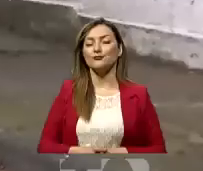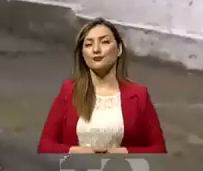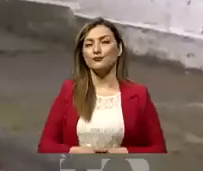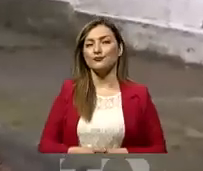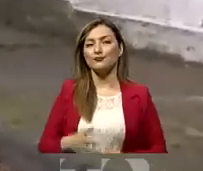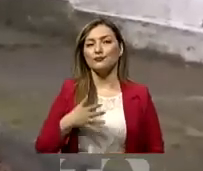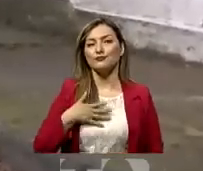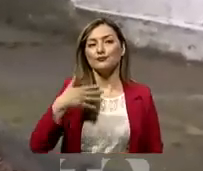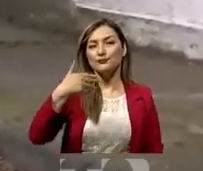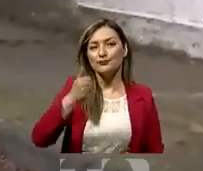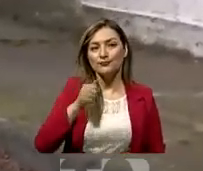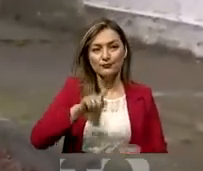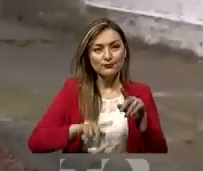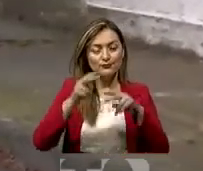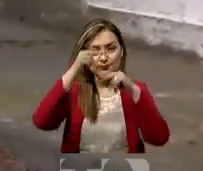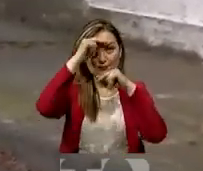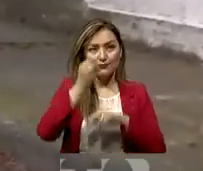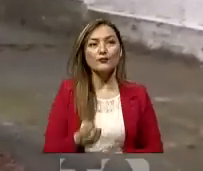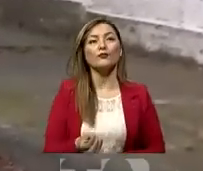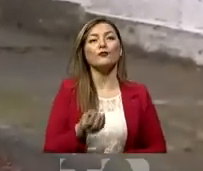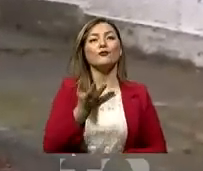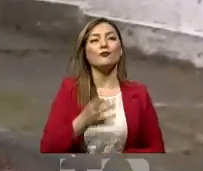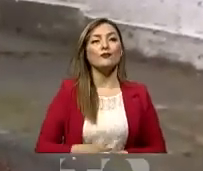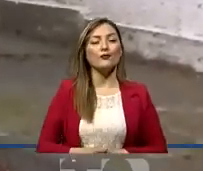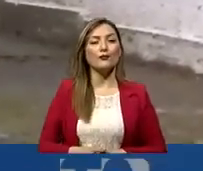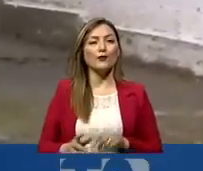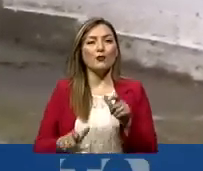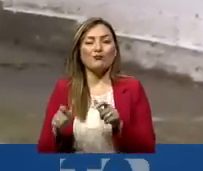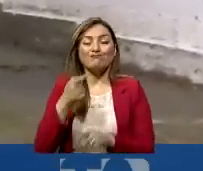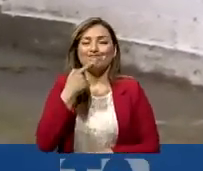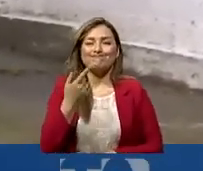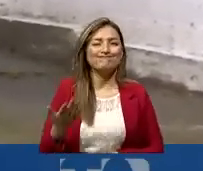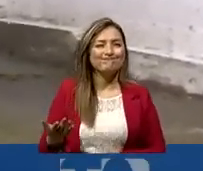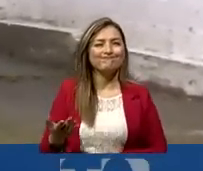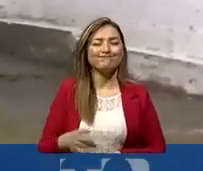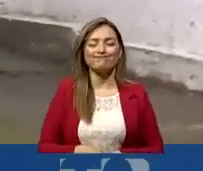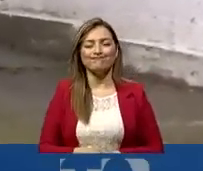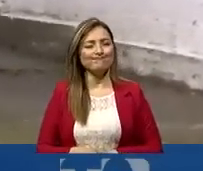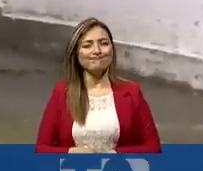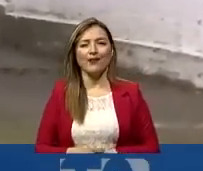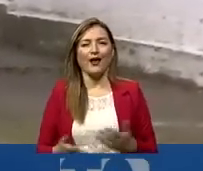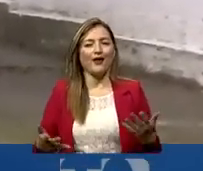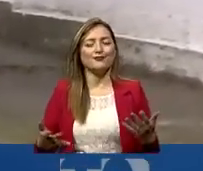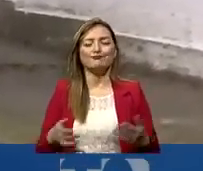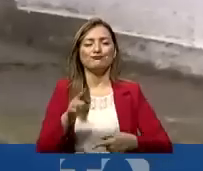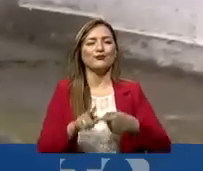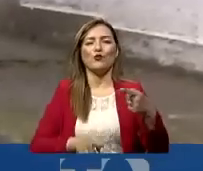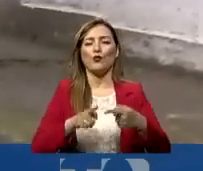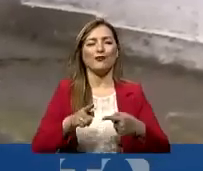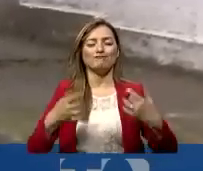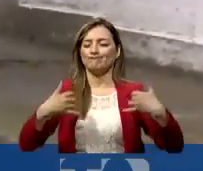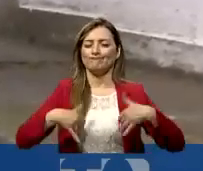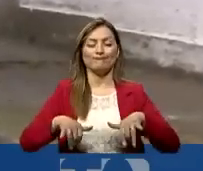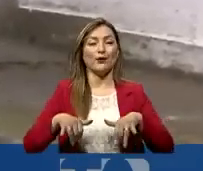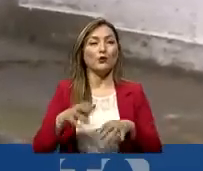¿Qué tal, Steffi, amigos televidentes? Muy buenos días. La verdad que los vecinos señalan que ya no hay palabras, ya no hay calificativos para señalar